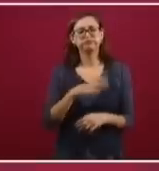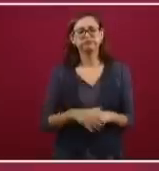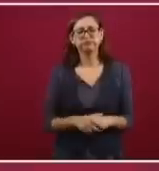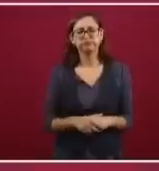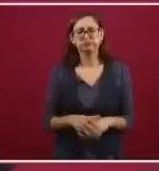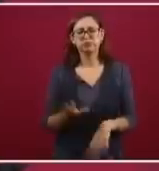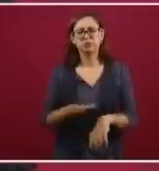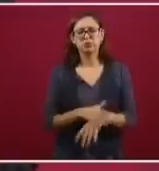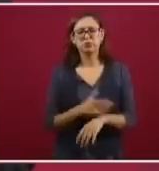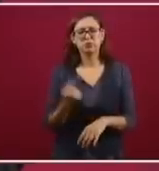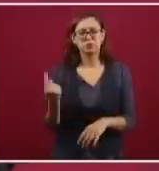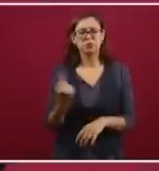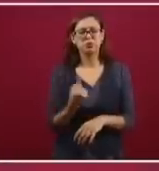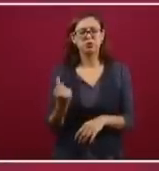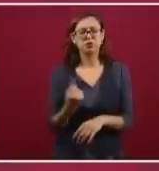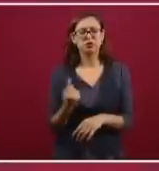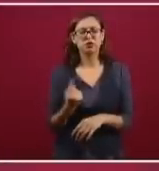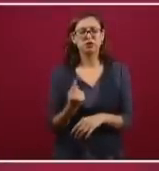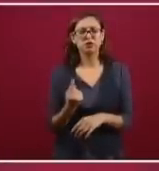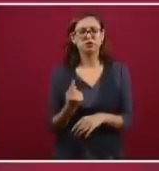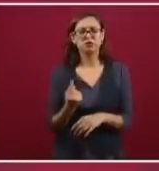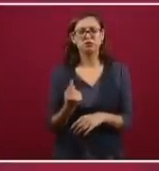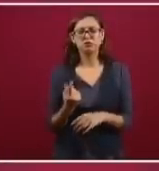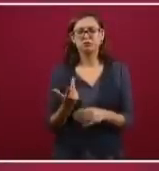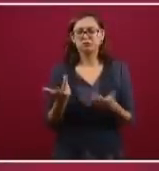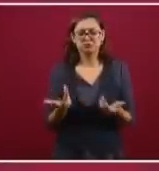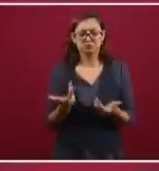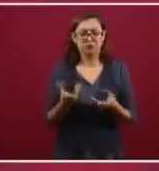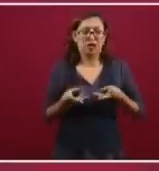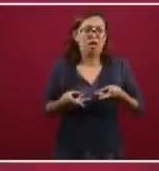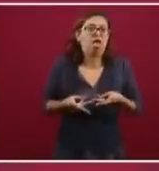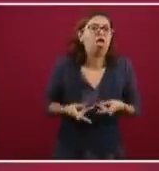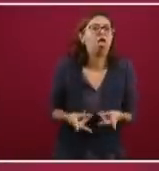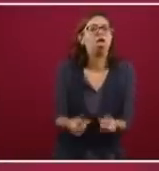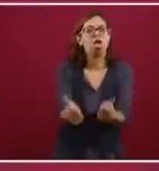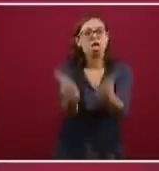porque no malgastamos,